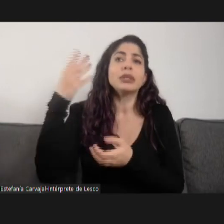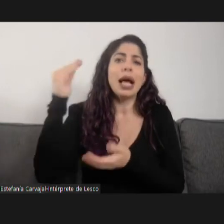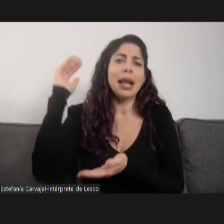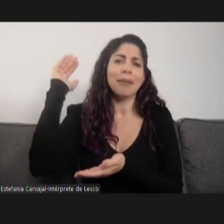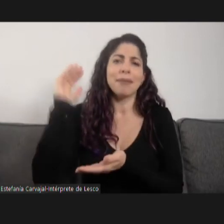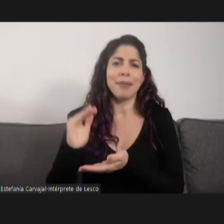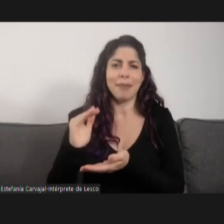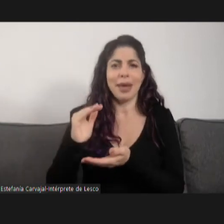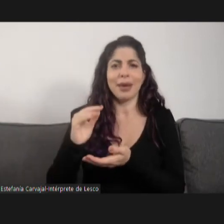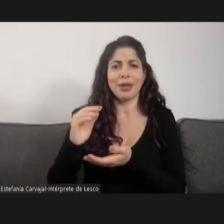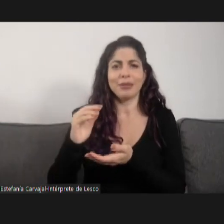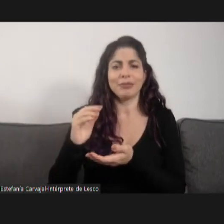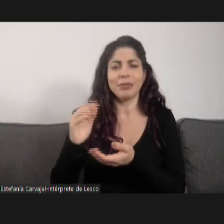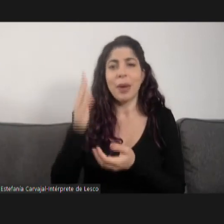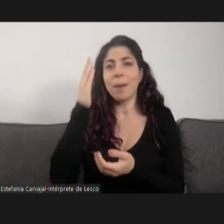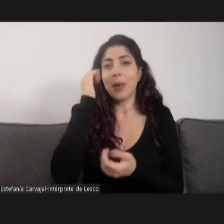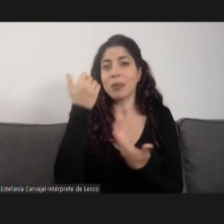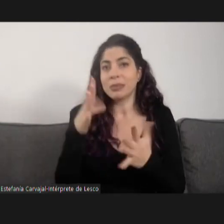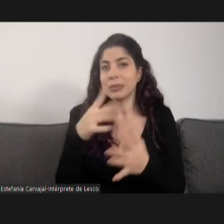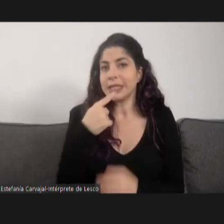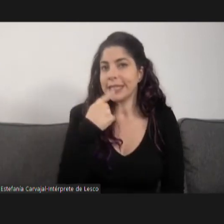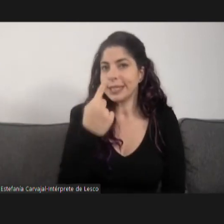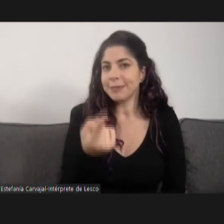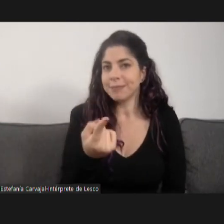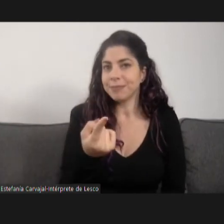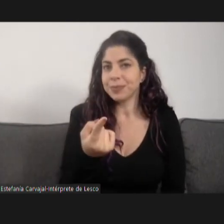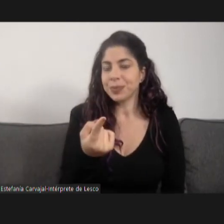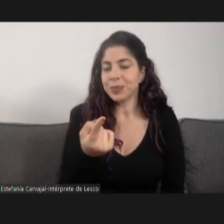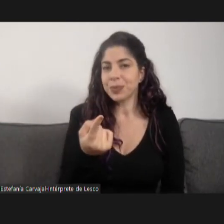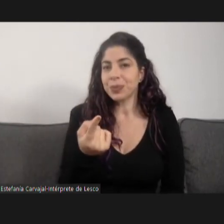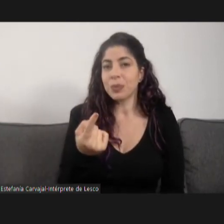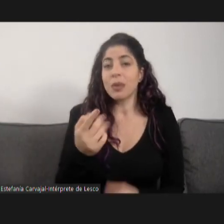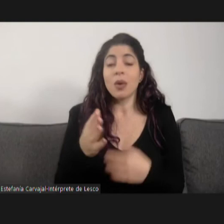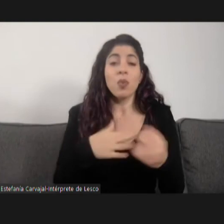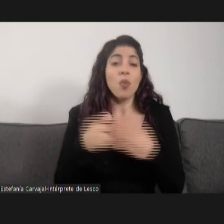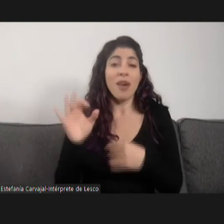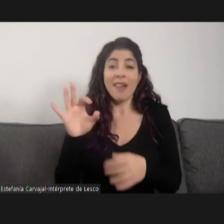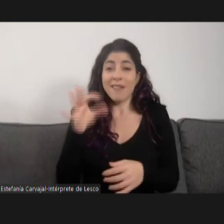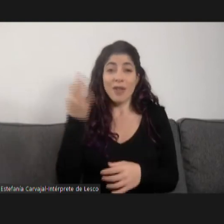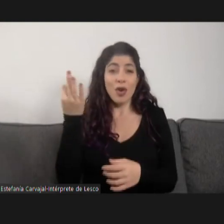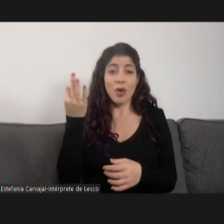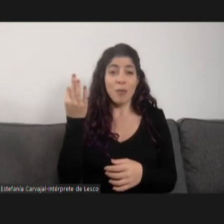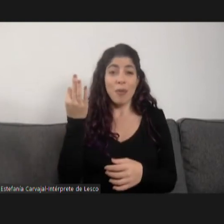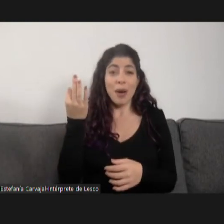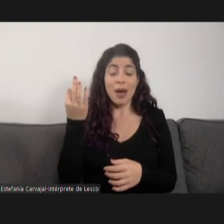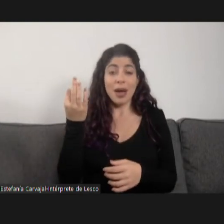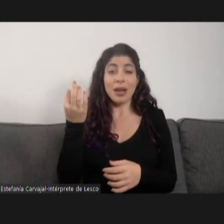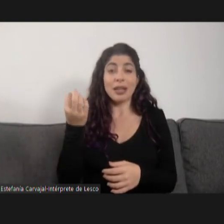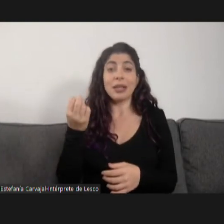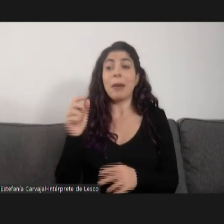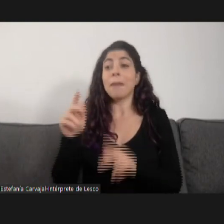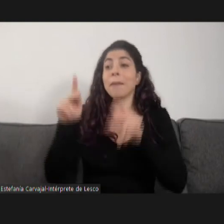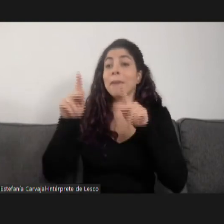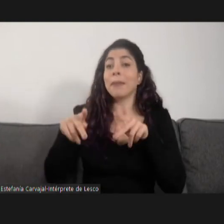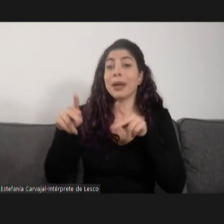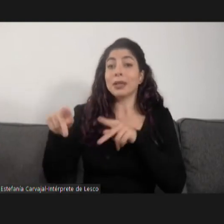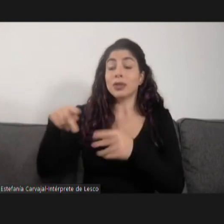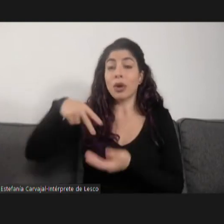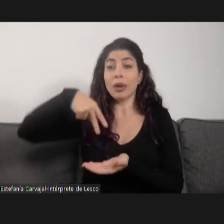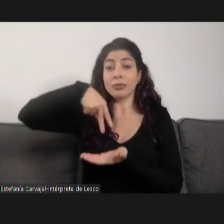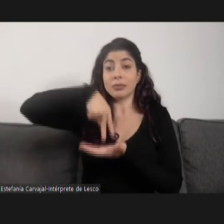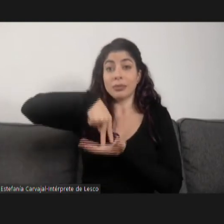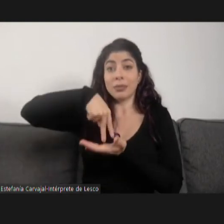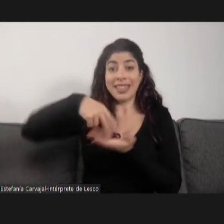que, como indicábamos, de todos modos, el hecho de que se puedan llevar personas de pie en